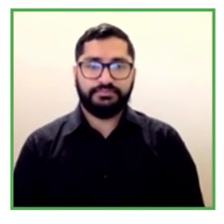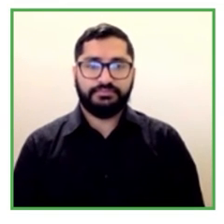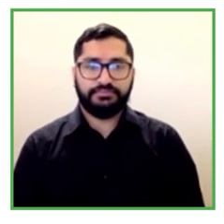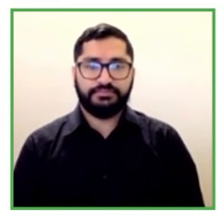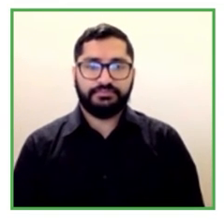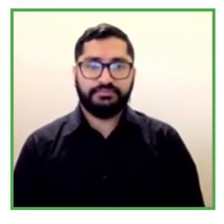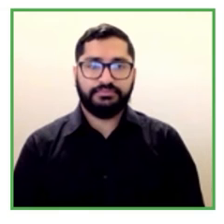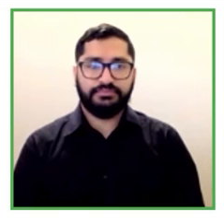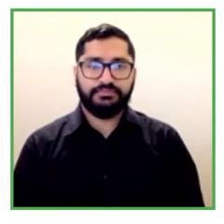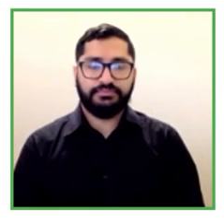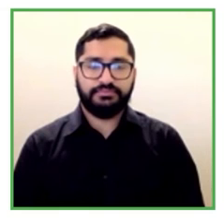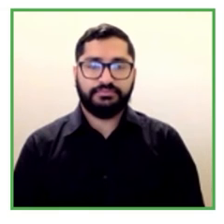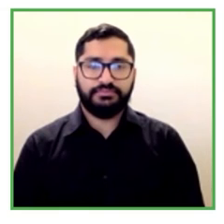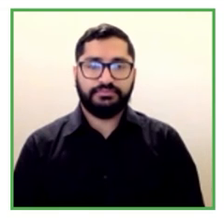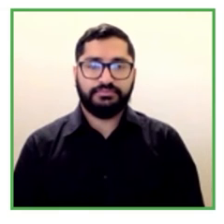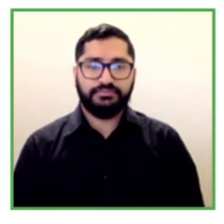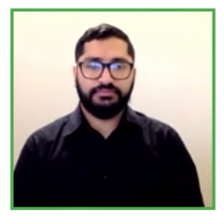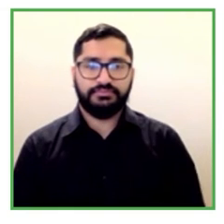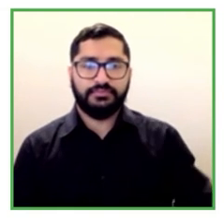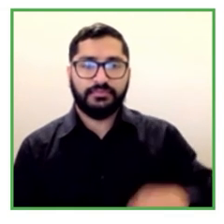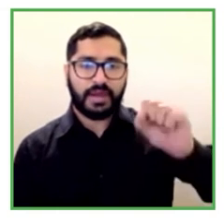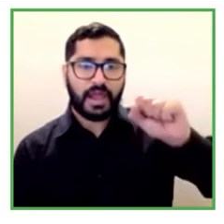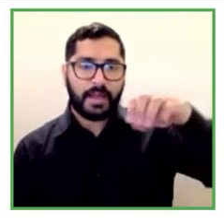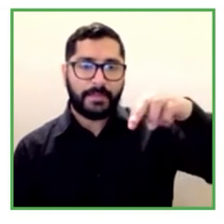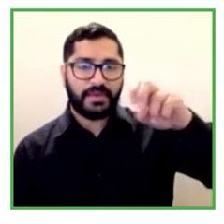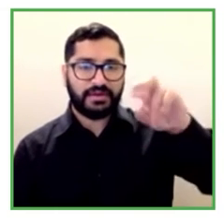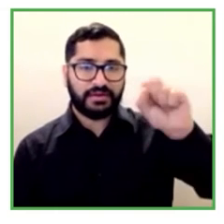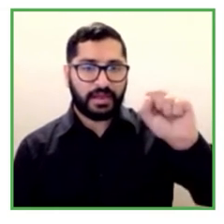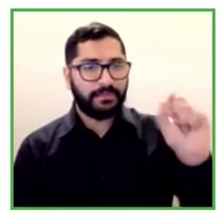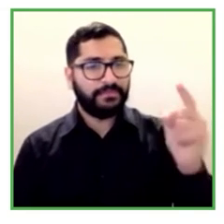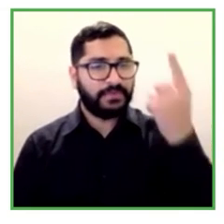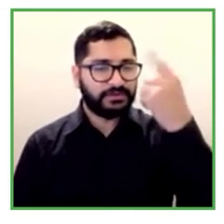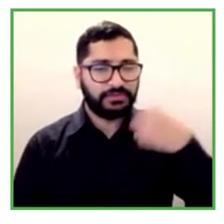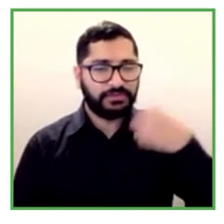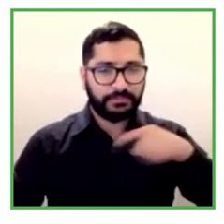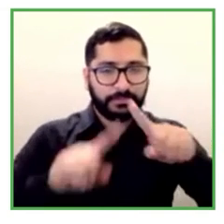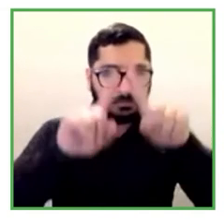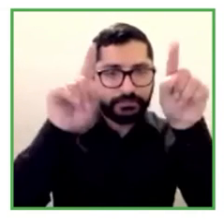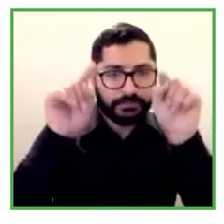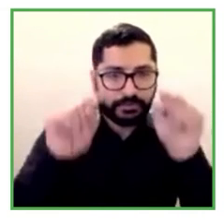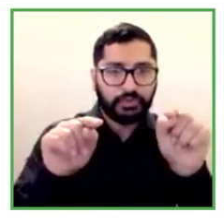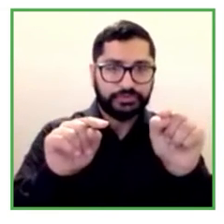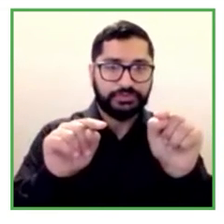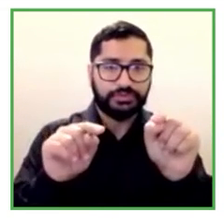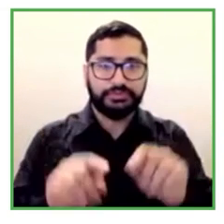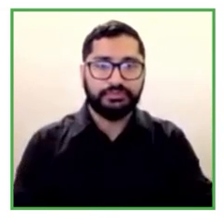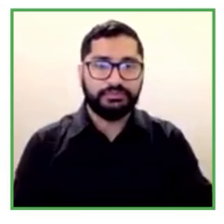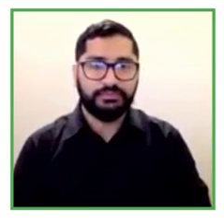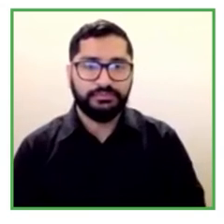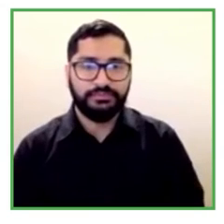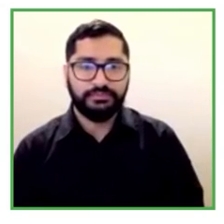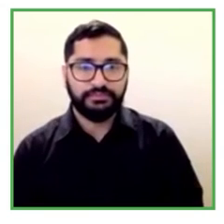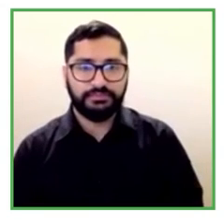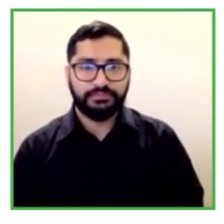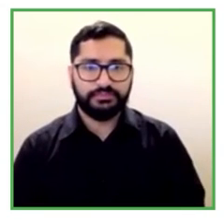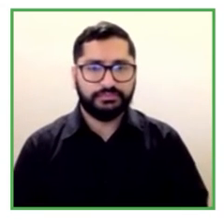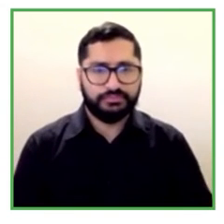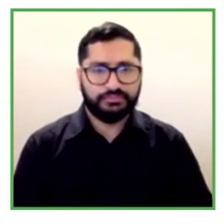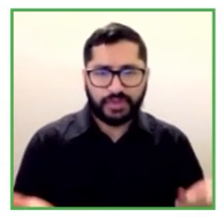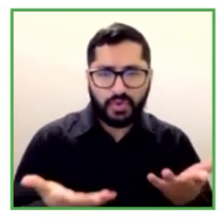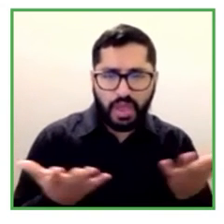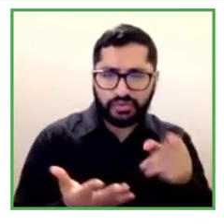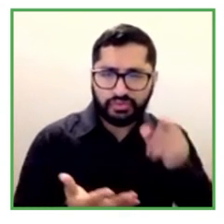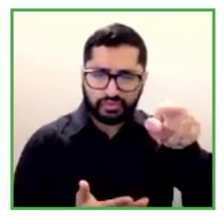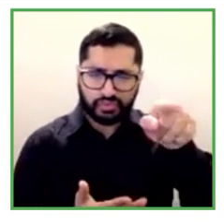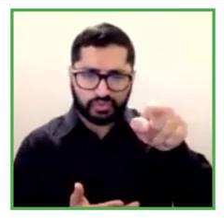Amena, mi primera pregunta es que fuiste seleccionada en el programa